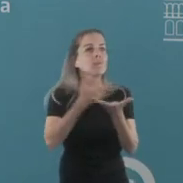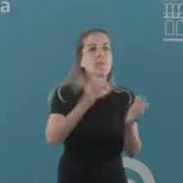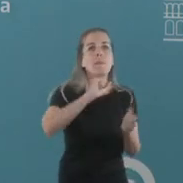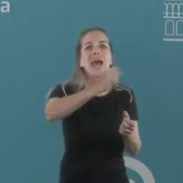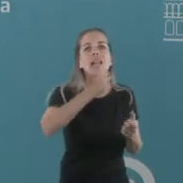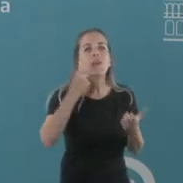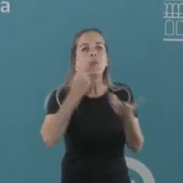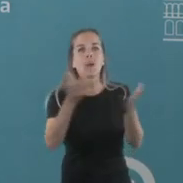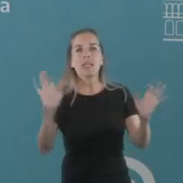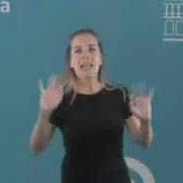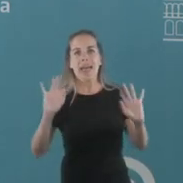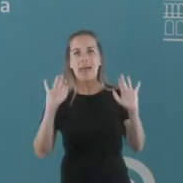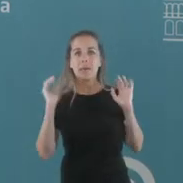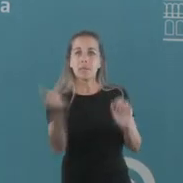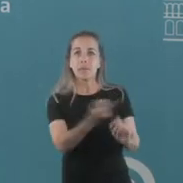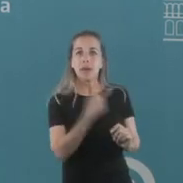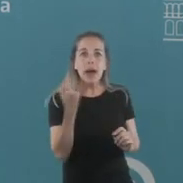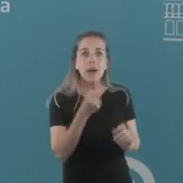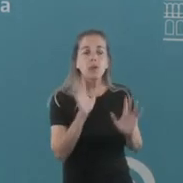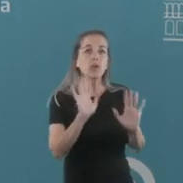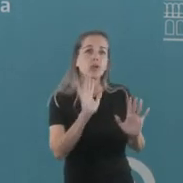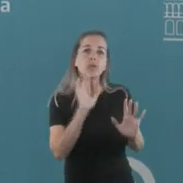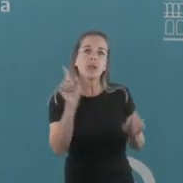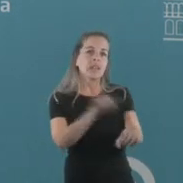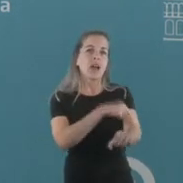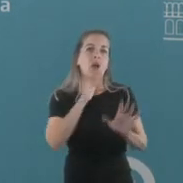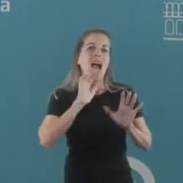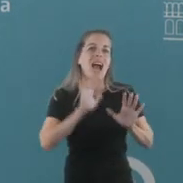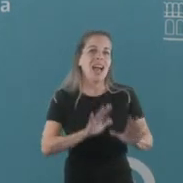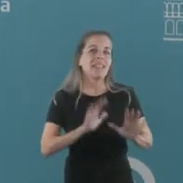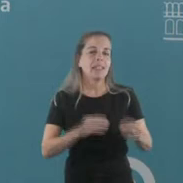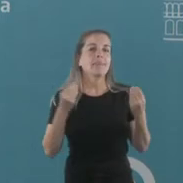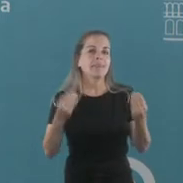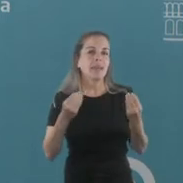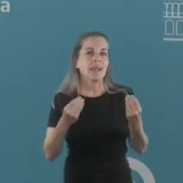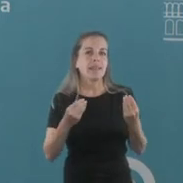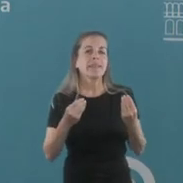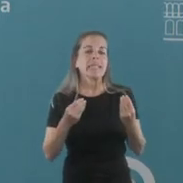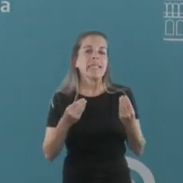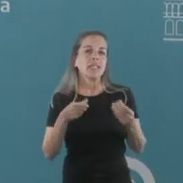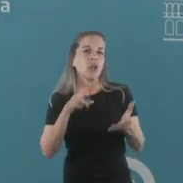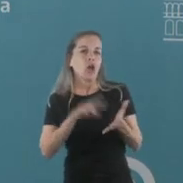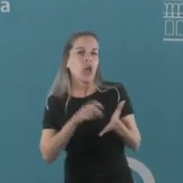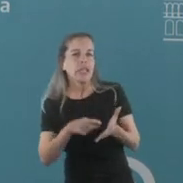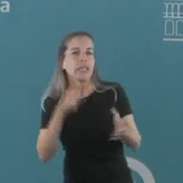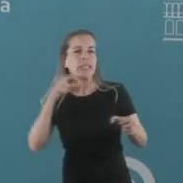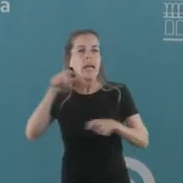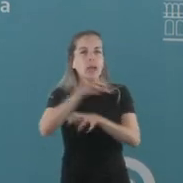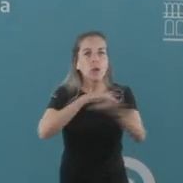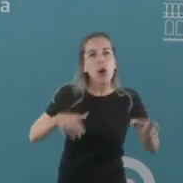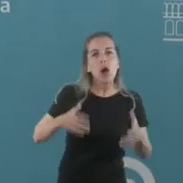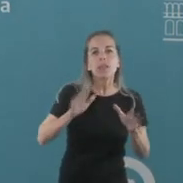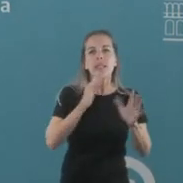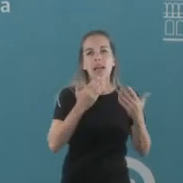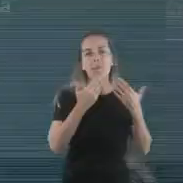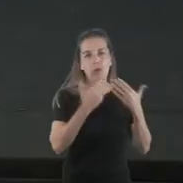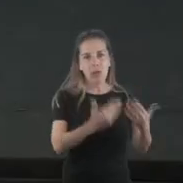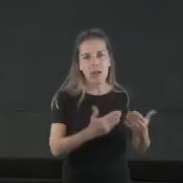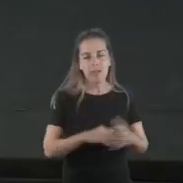son parte de lo que tenemos que escuchar cuando lidiamos con el tema trascendidos y medios de comunicación. Muchas gracias,